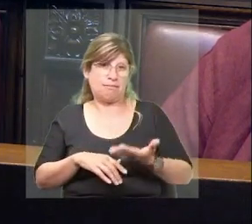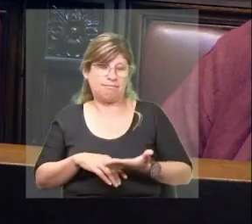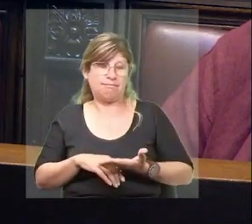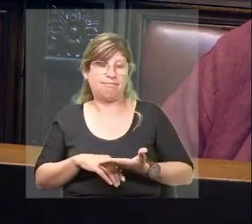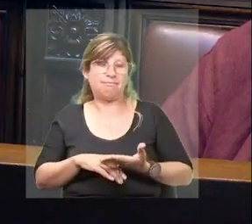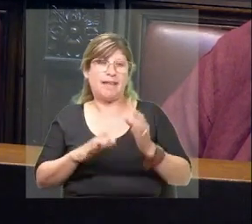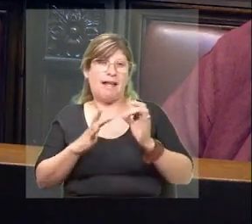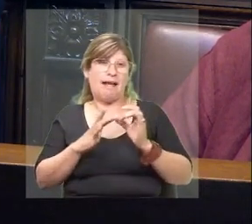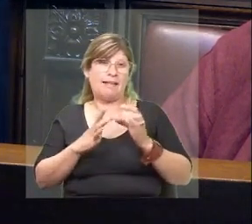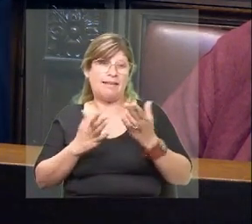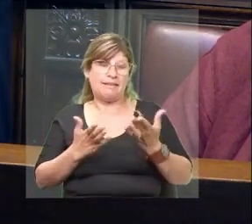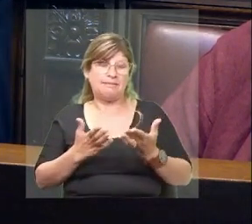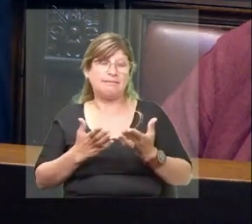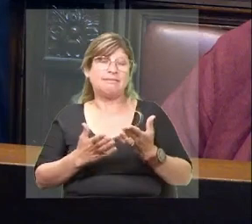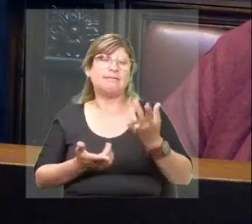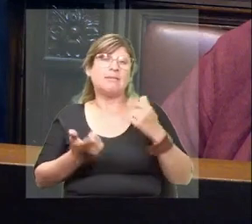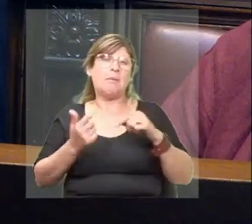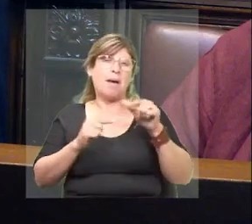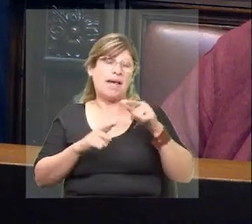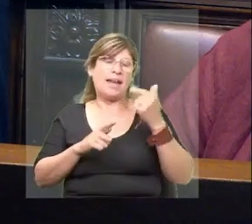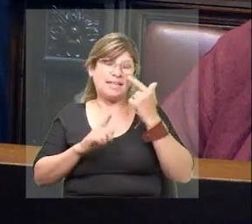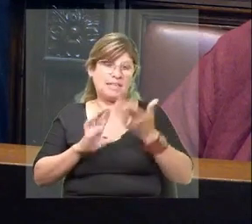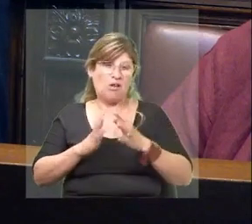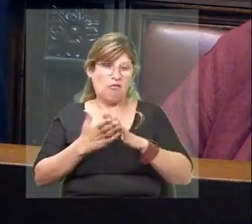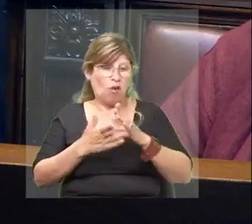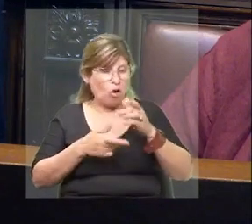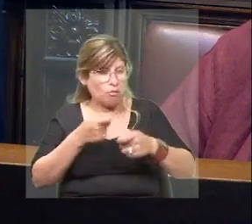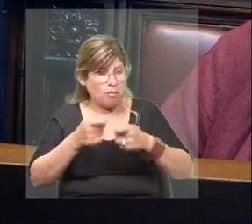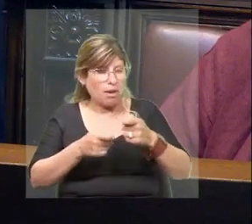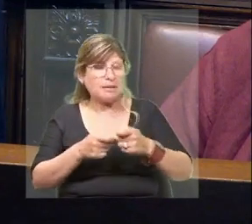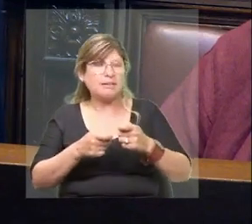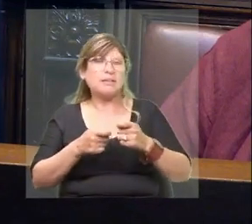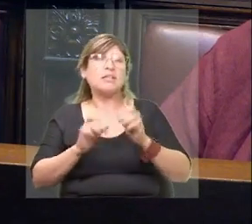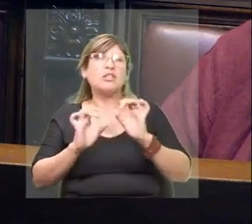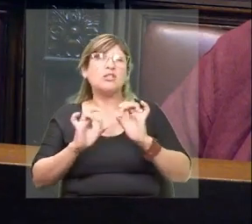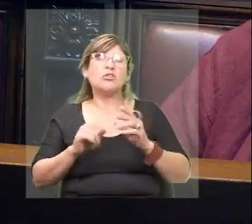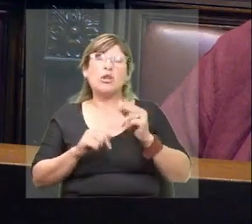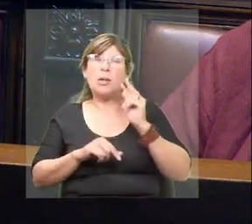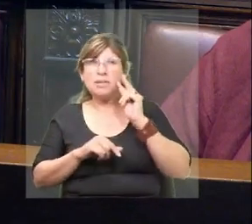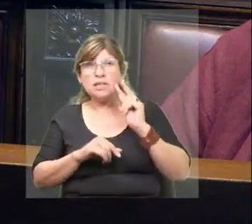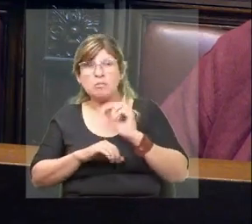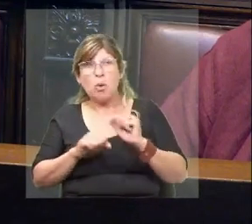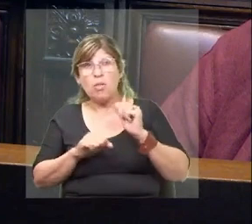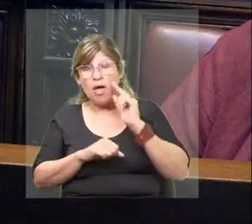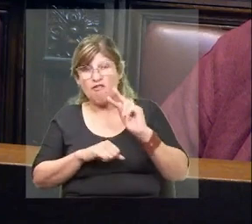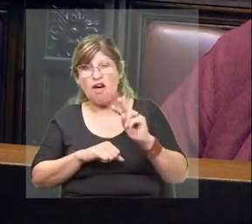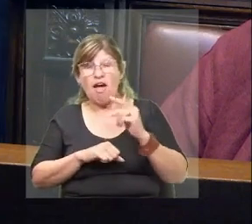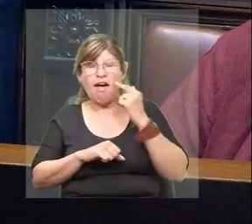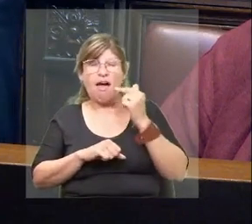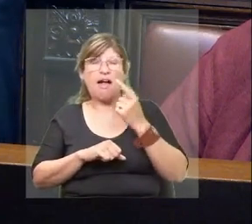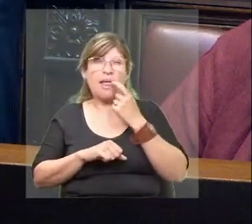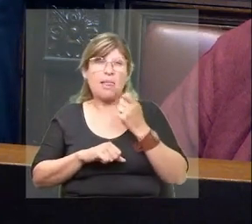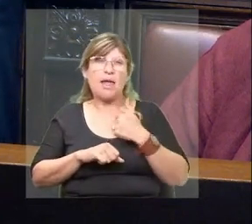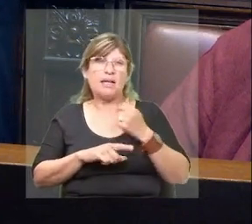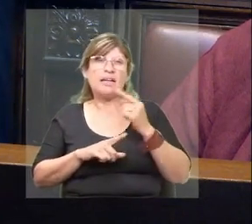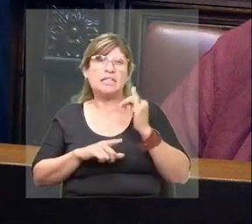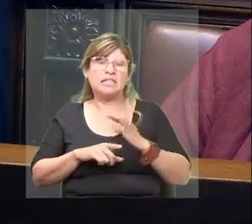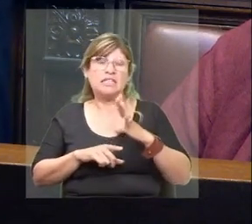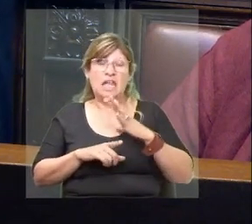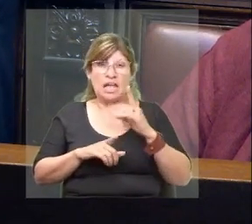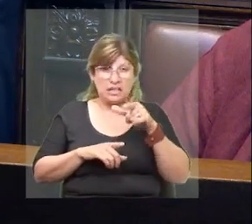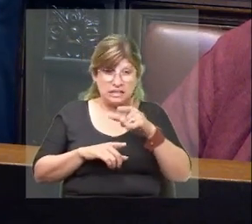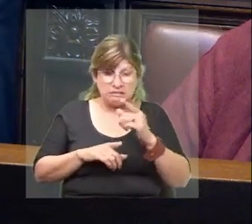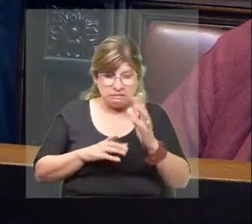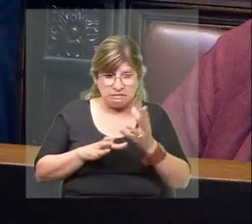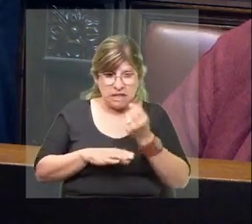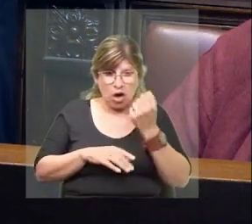esta arquitectura solo tenía sentido en la visión de Danilo si se hallaba al servicio